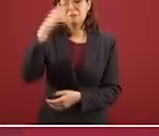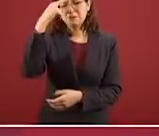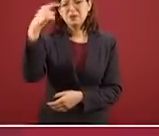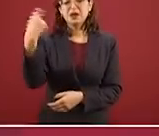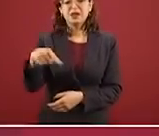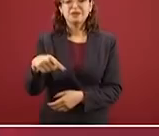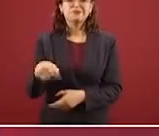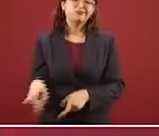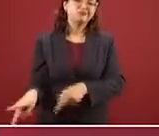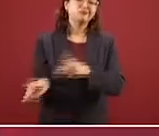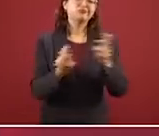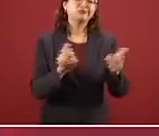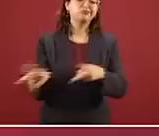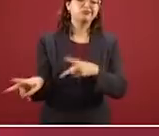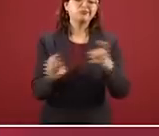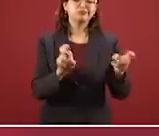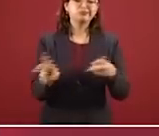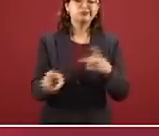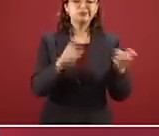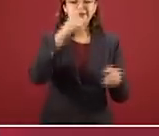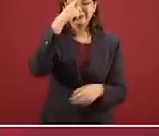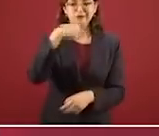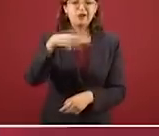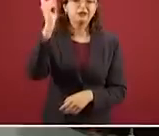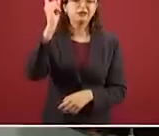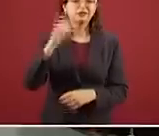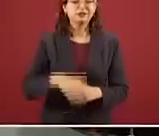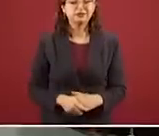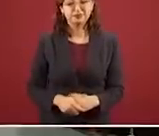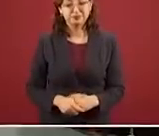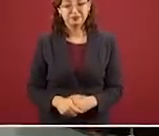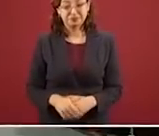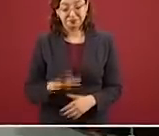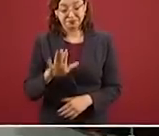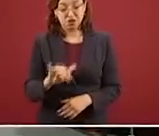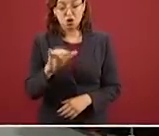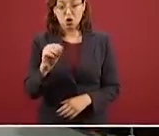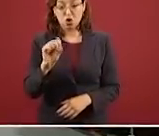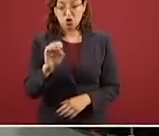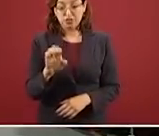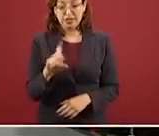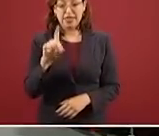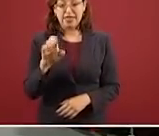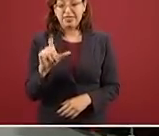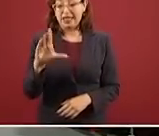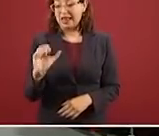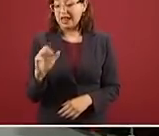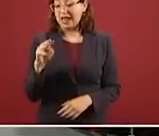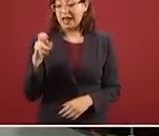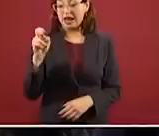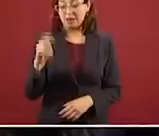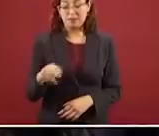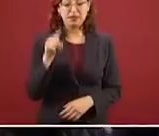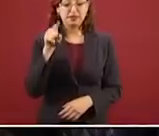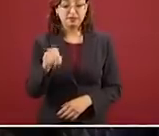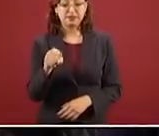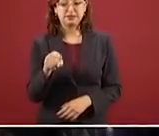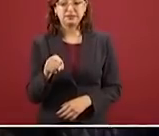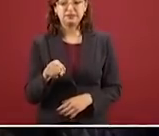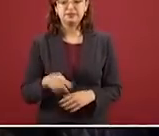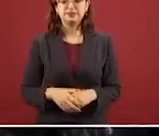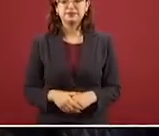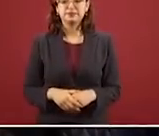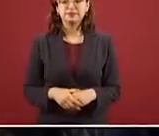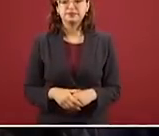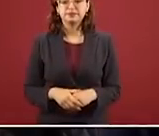llevar a cabo el saqueo. Fíjense que con José del Carmen, que pertenece al medio